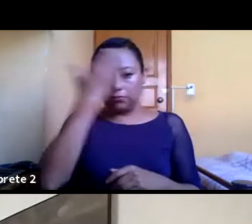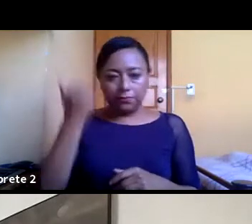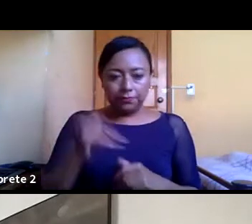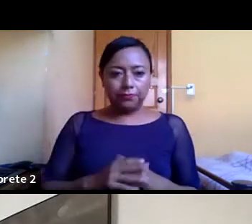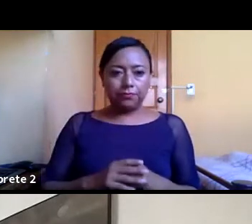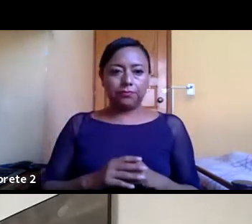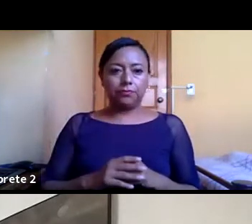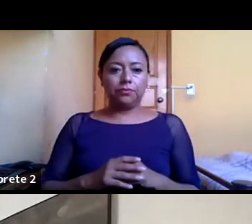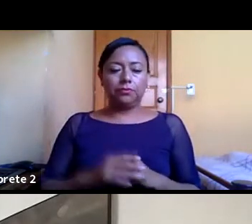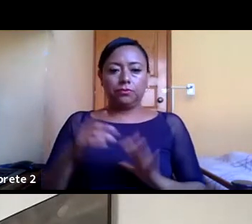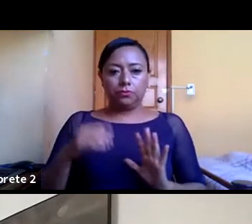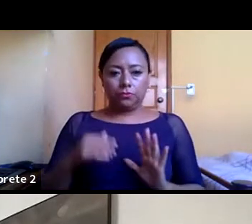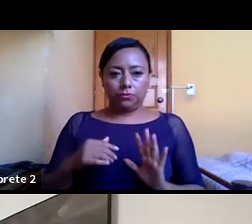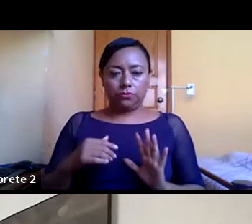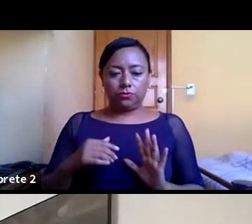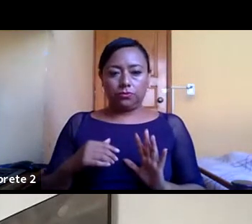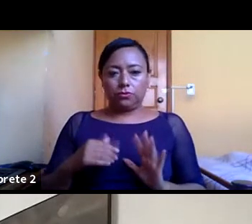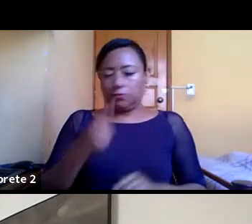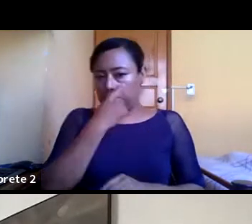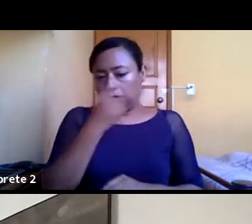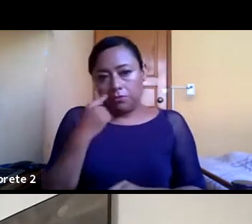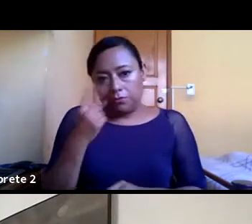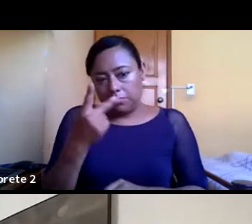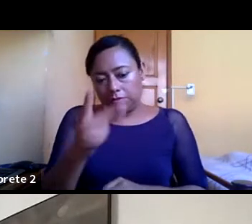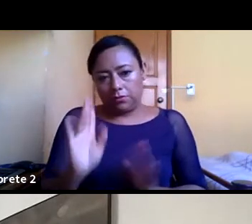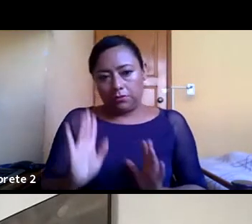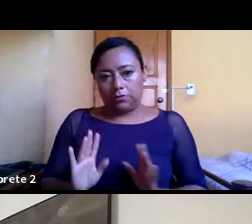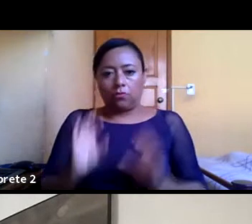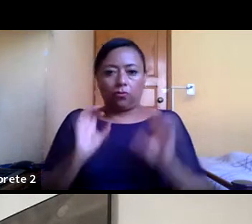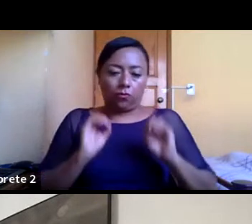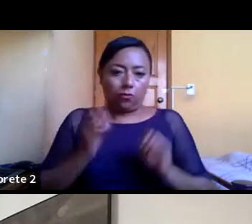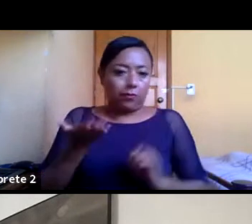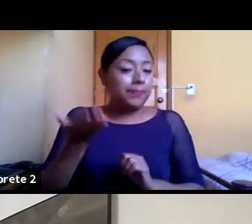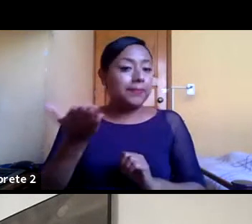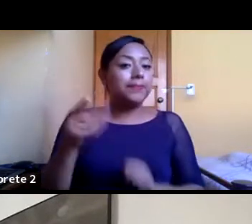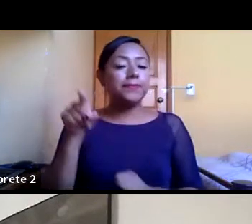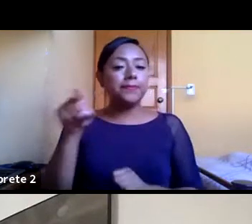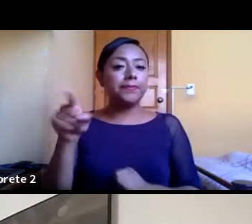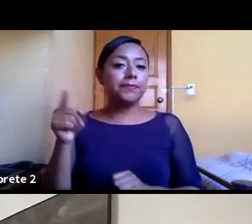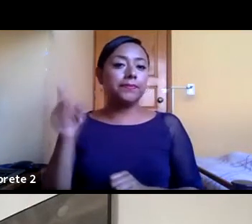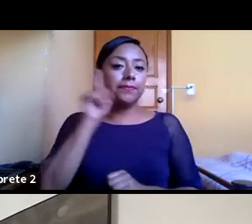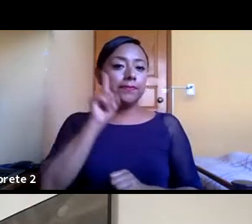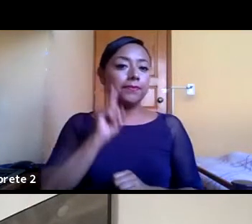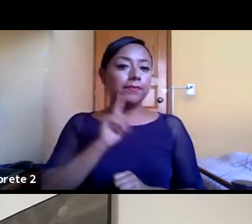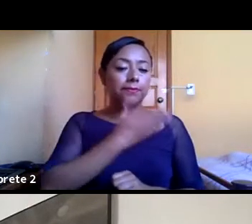someto a consideración o le pediría yo a usted, presidenta, que se